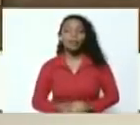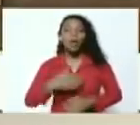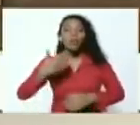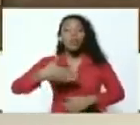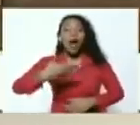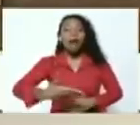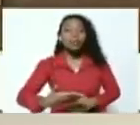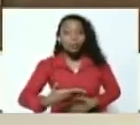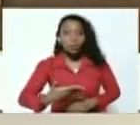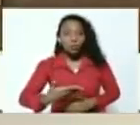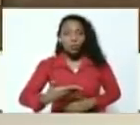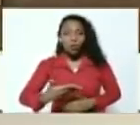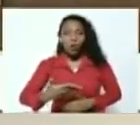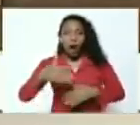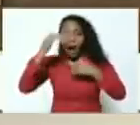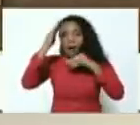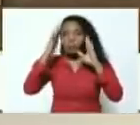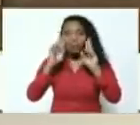cuando la merita.